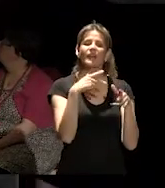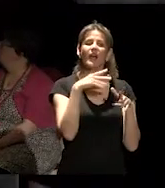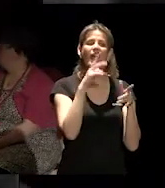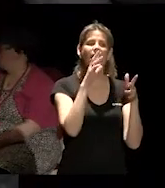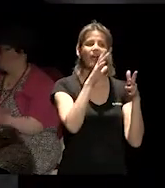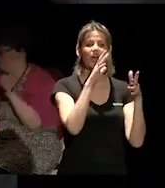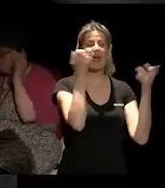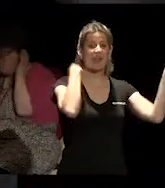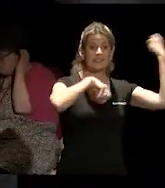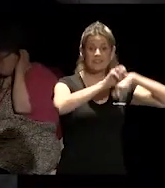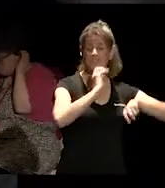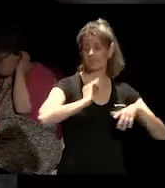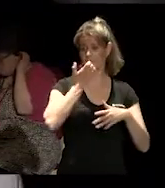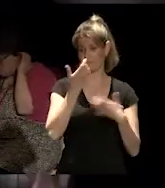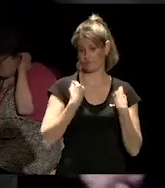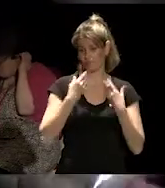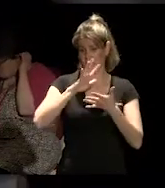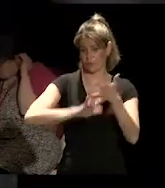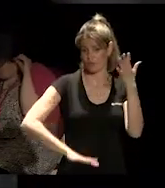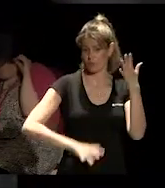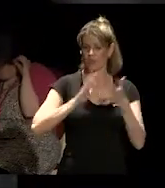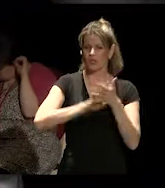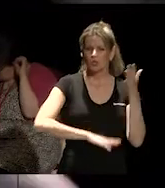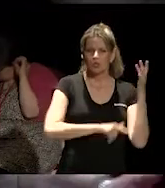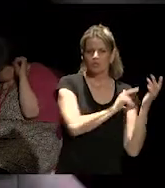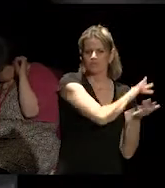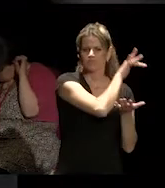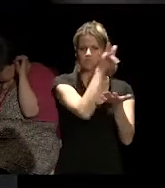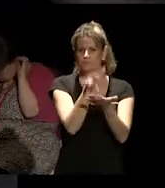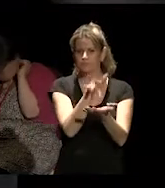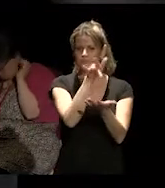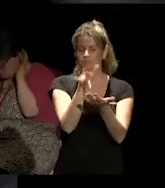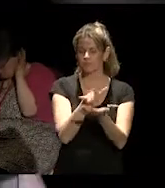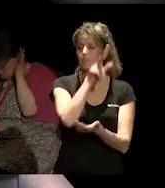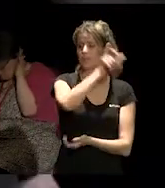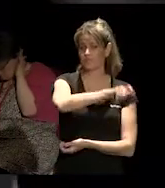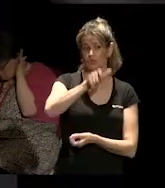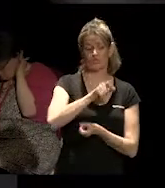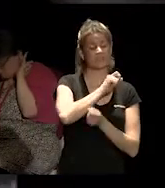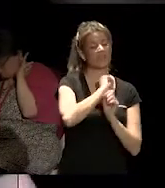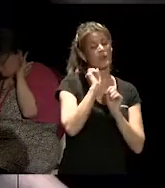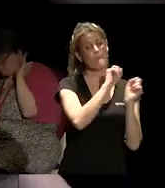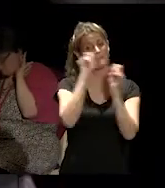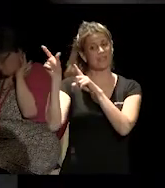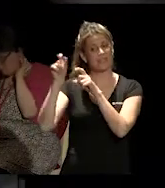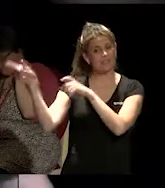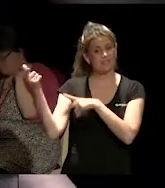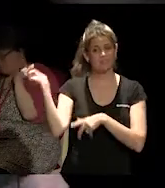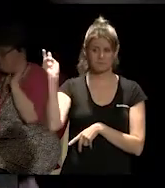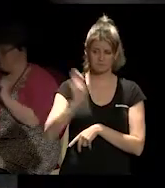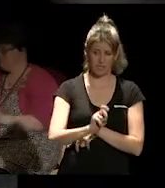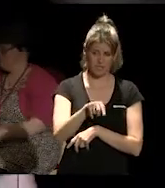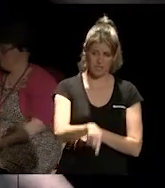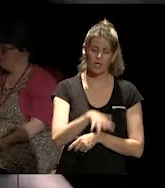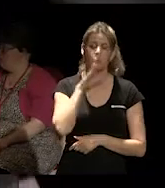cambiada. Yo vivo en Barcelona y Barcelona van llegando personas, ya sea migrantes por cuestiones de guerra, pero